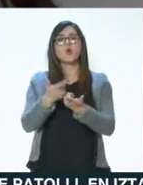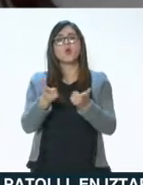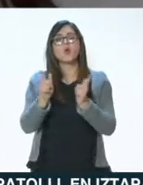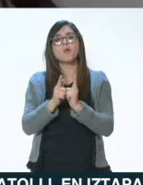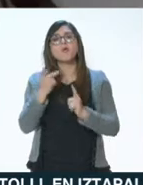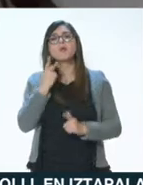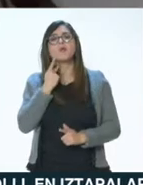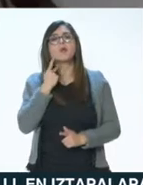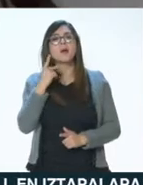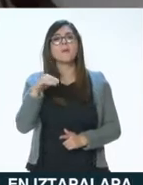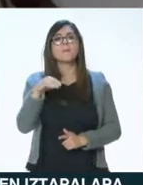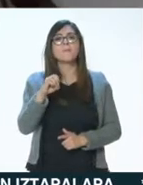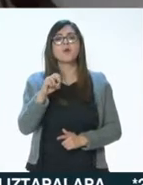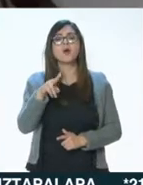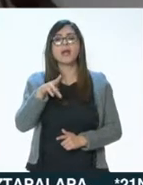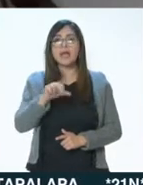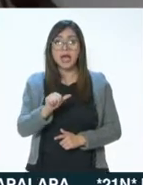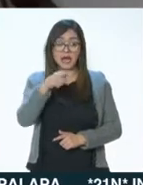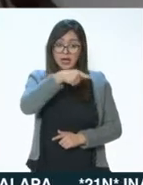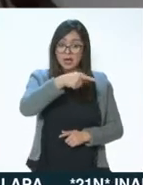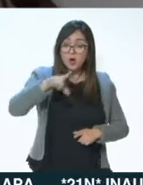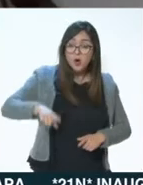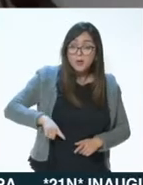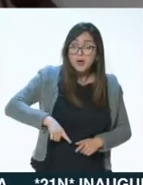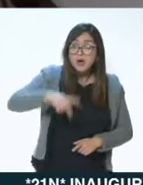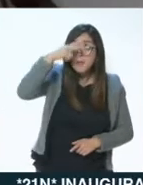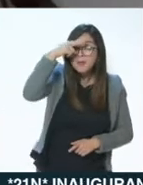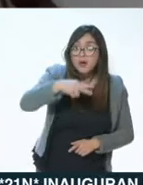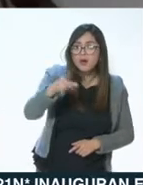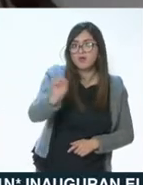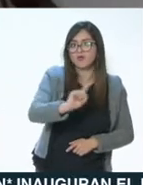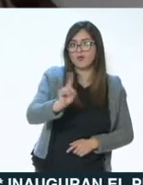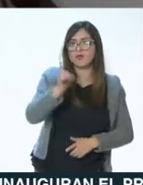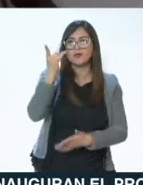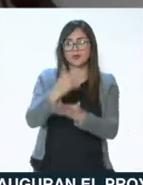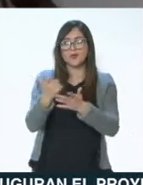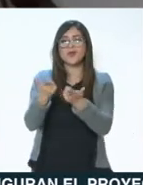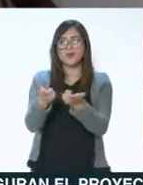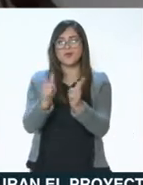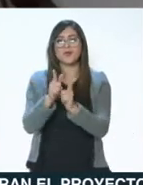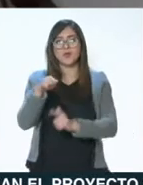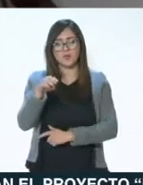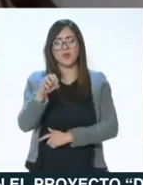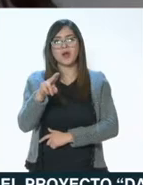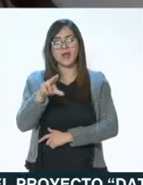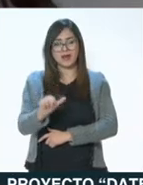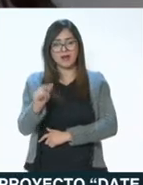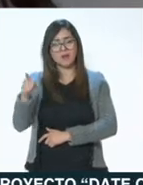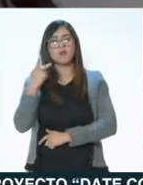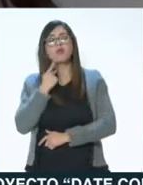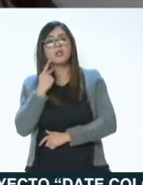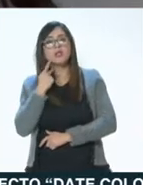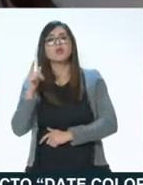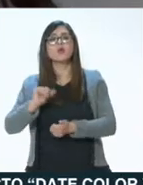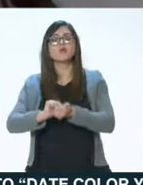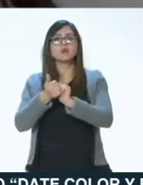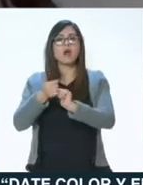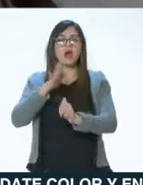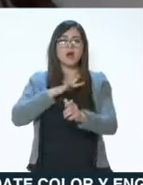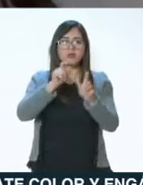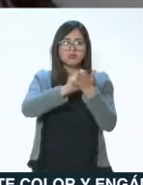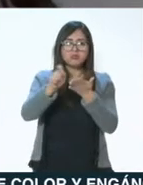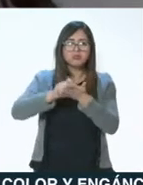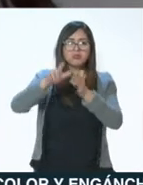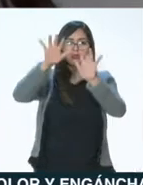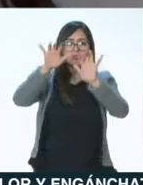mexicano, desde hace mucho tiempo, en favor de Maduro. Es decir, documentos del Foro de Sao Paulo, al que